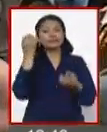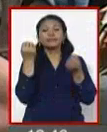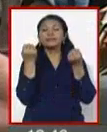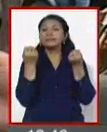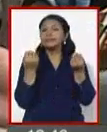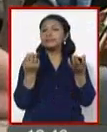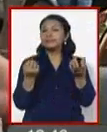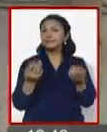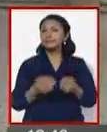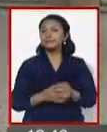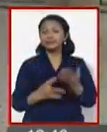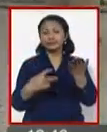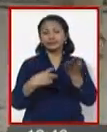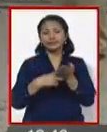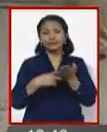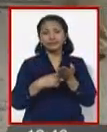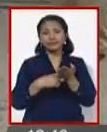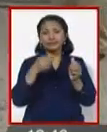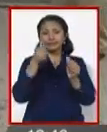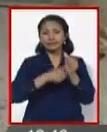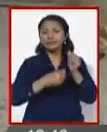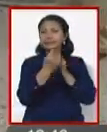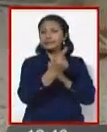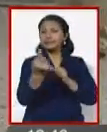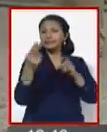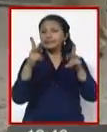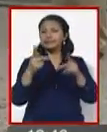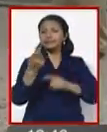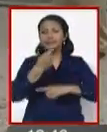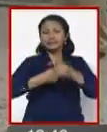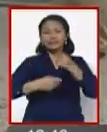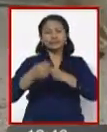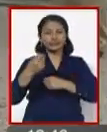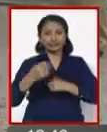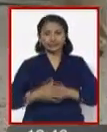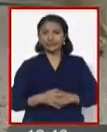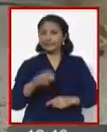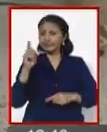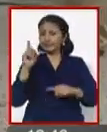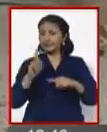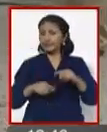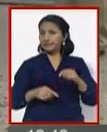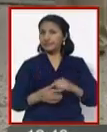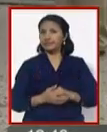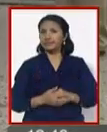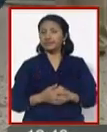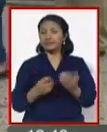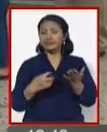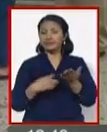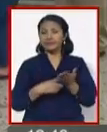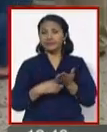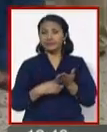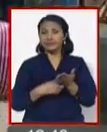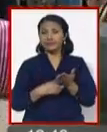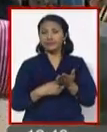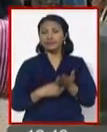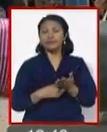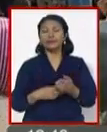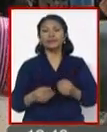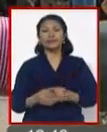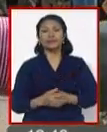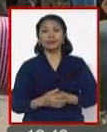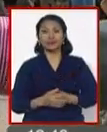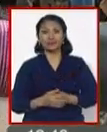hay en el pasaje de cada una de estas personas, en los negocios que no pudieron conseguir sus ingresos hoy día y los costos fijos